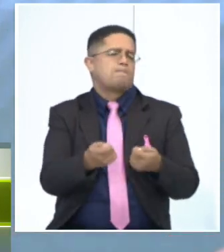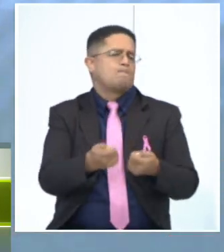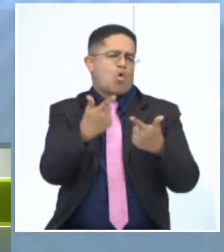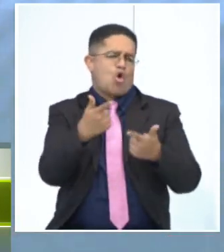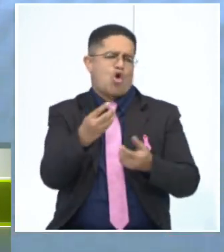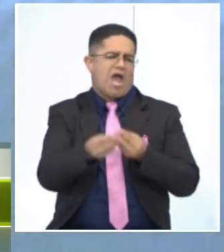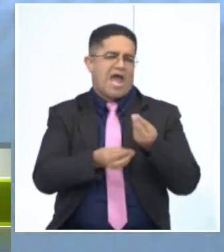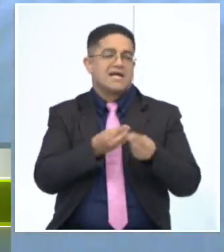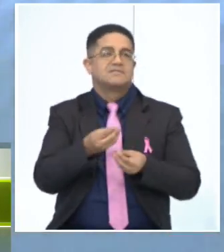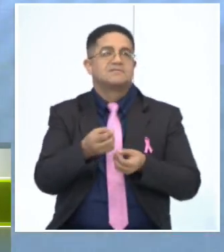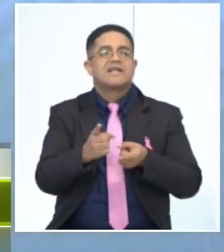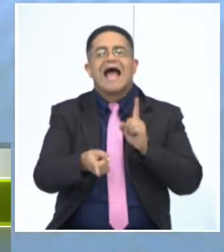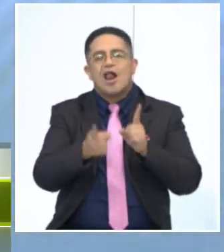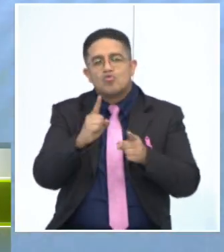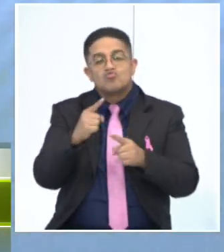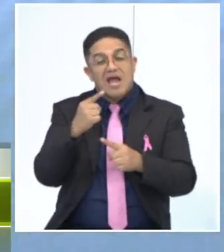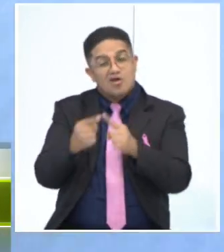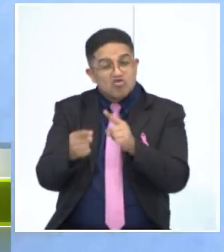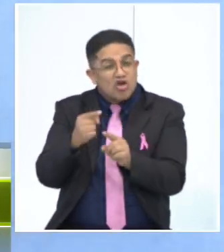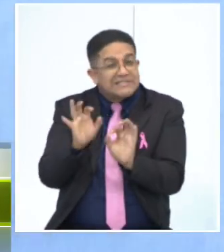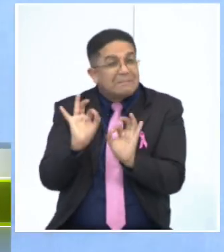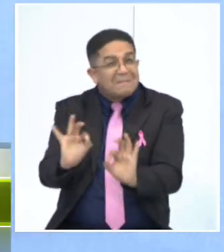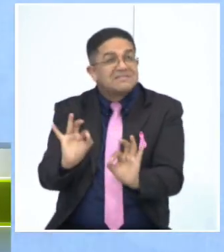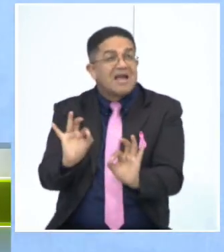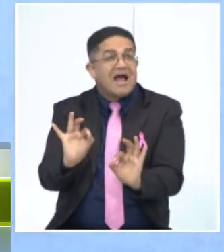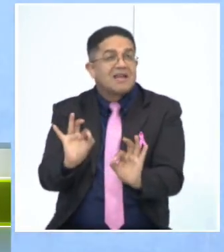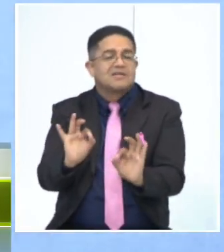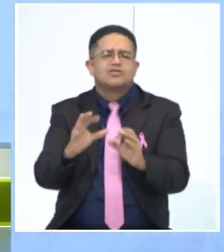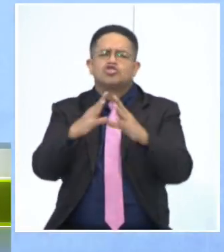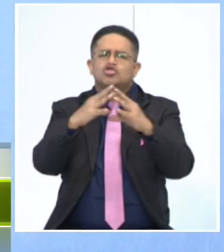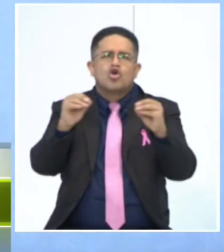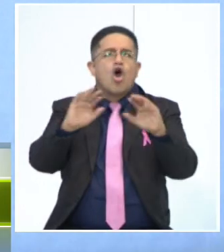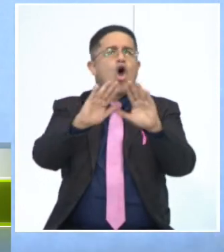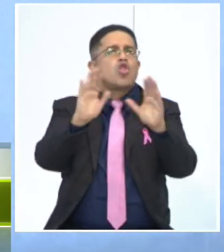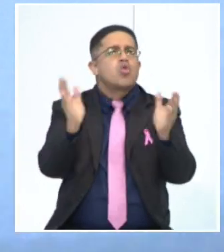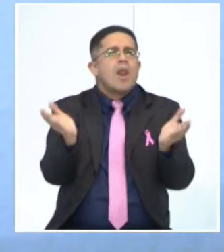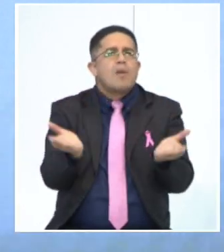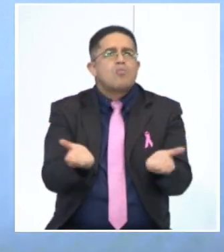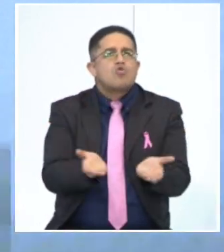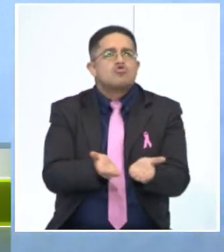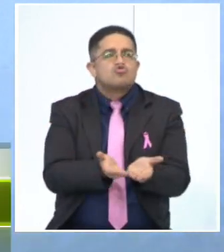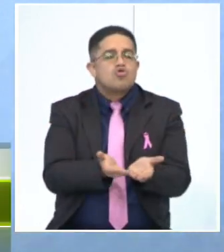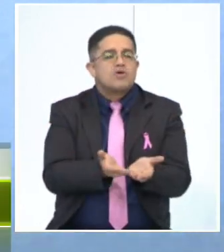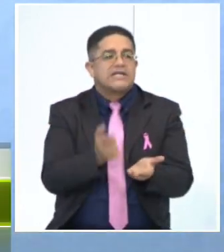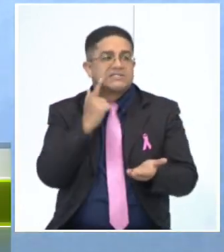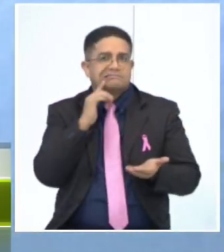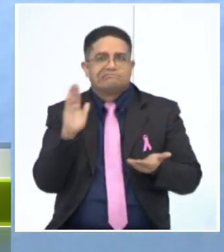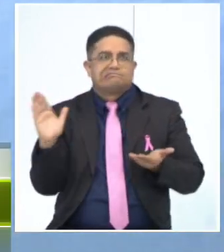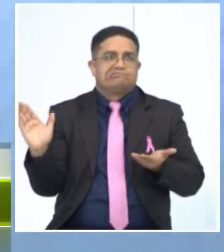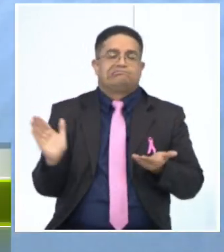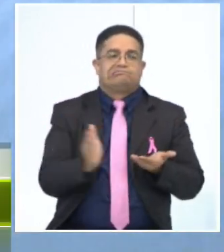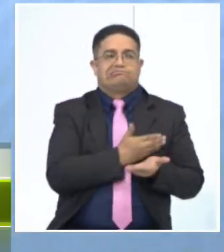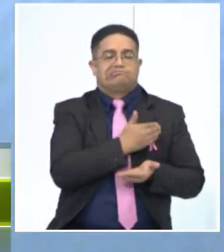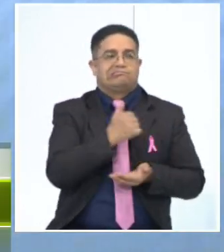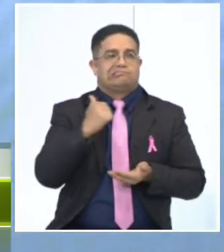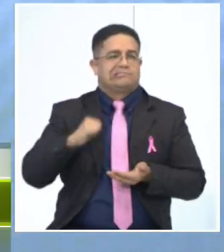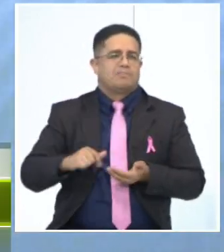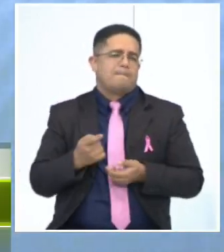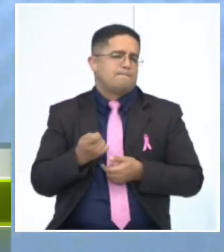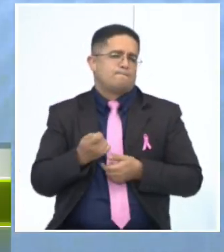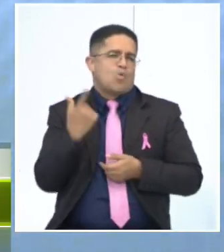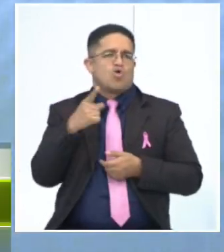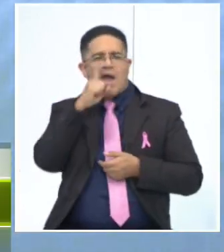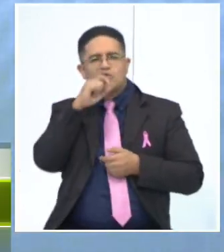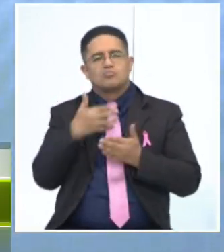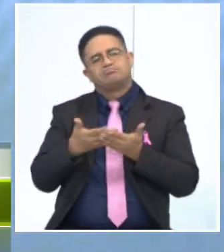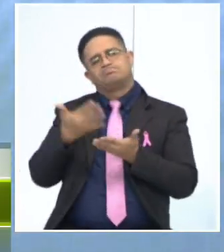aplica, solamente en unos casos muy seleccionados. A nivel mundial, la tendencia no desde hace unos pocos años, sino desde hace más